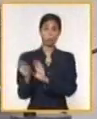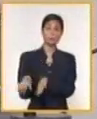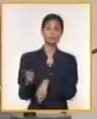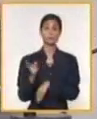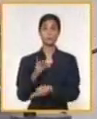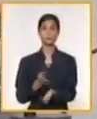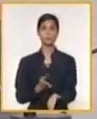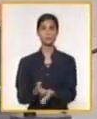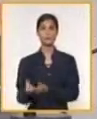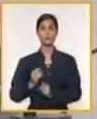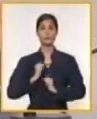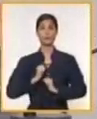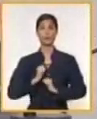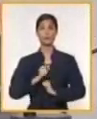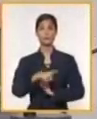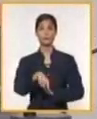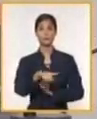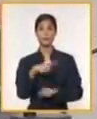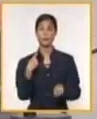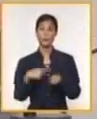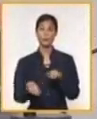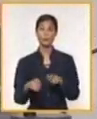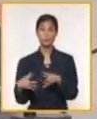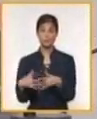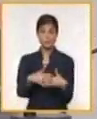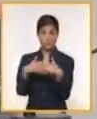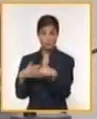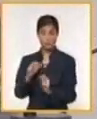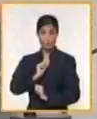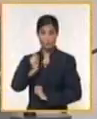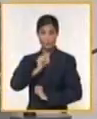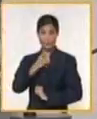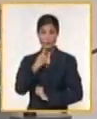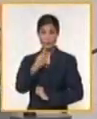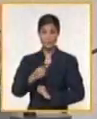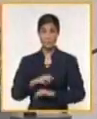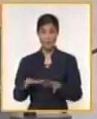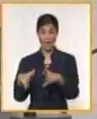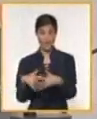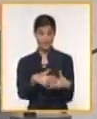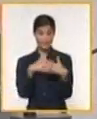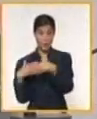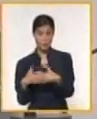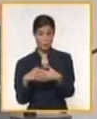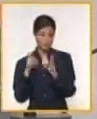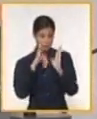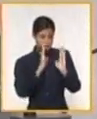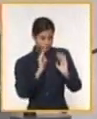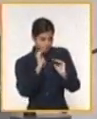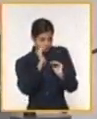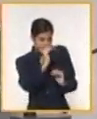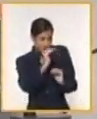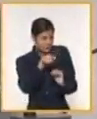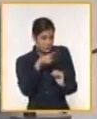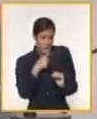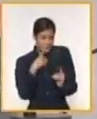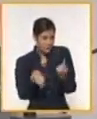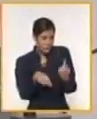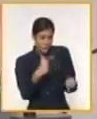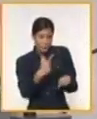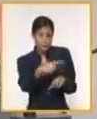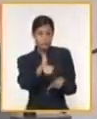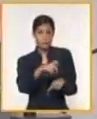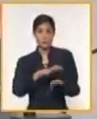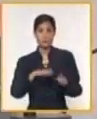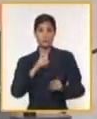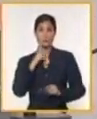dice ahora dentro de la prensa estadounidense que ya la decisión de Estados Unidos de atacar Irán está tomada por Trump. Coméntenos un poco, vamos a decir, lo